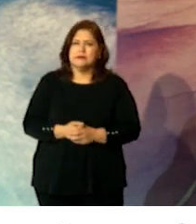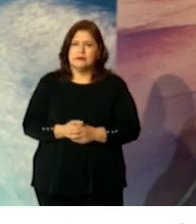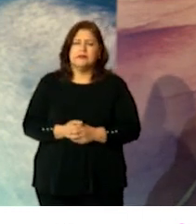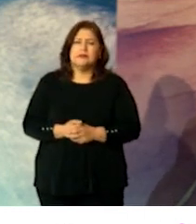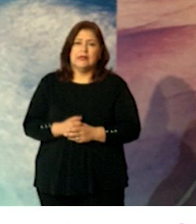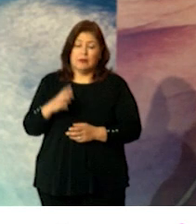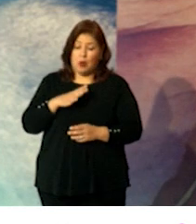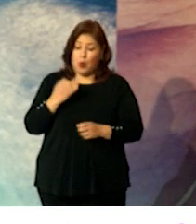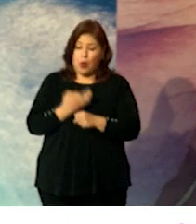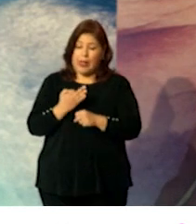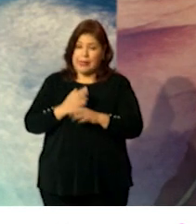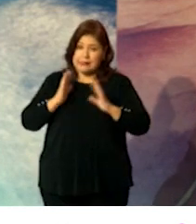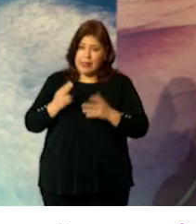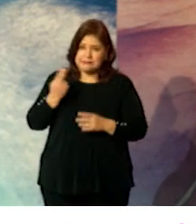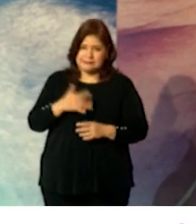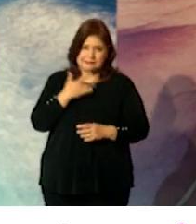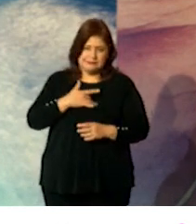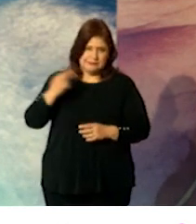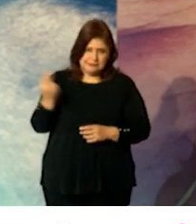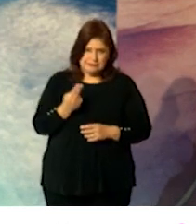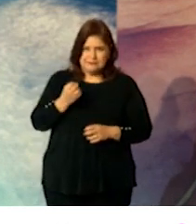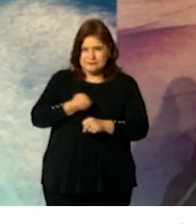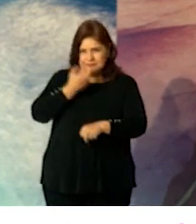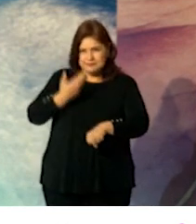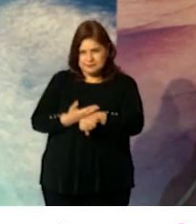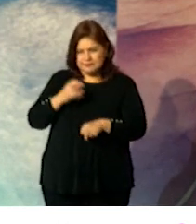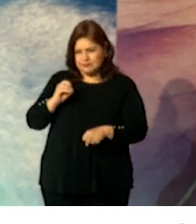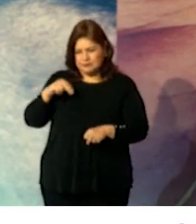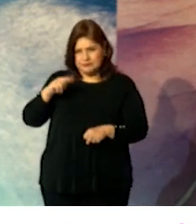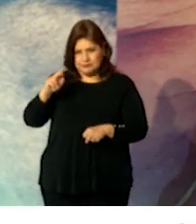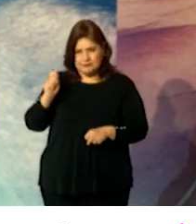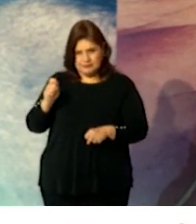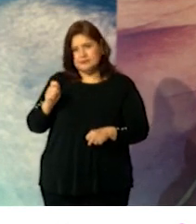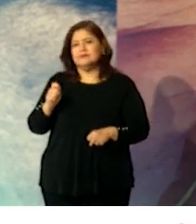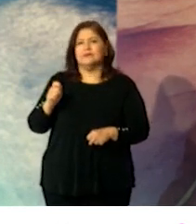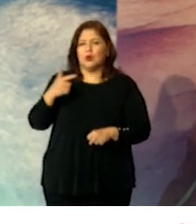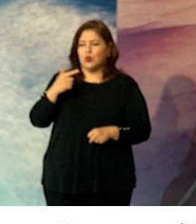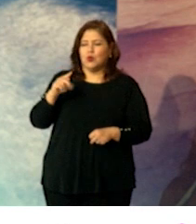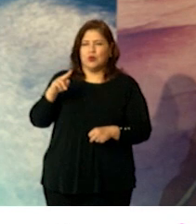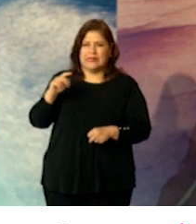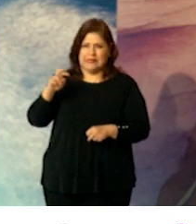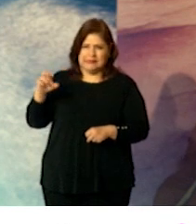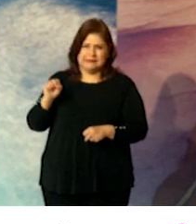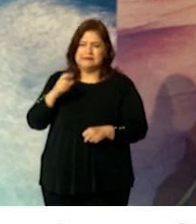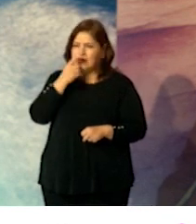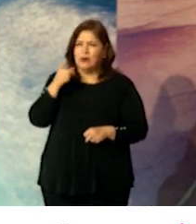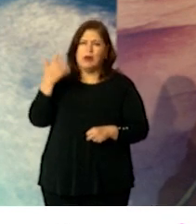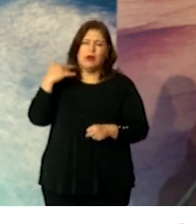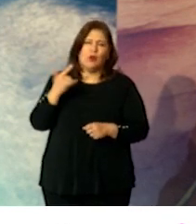sentido de urgencia que venimos escuchando por parte del secretario general de Naciones Unidas, el señor Antonio Guterres, desde julio del año